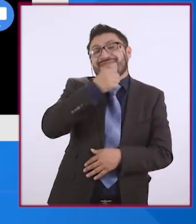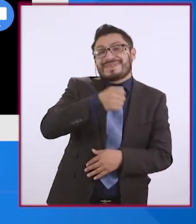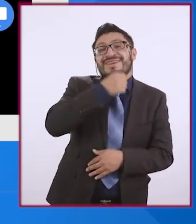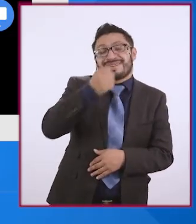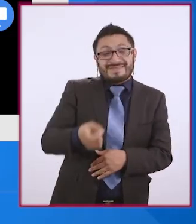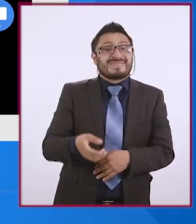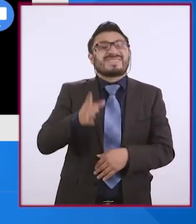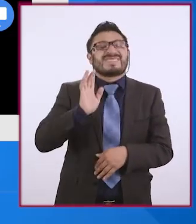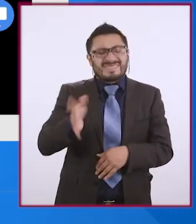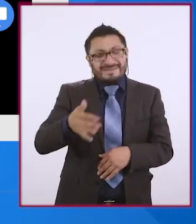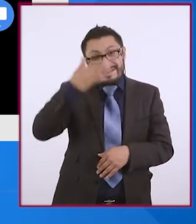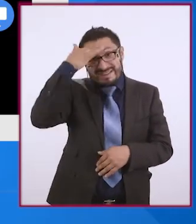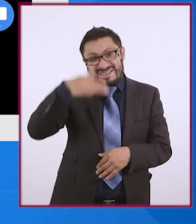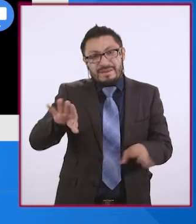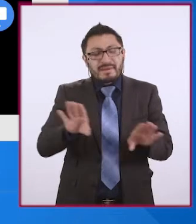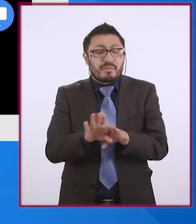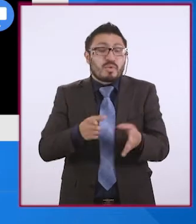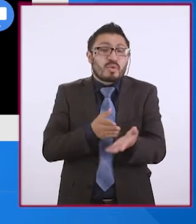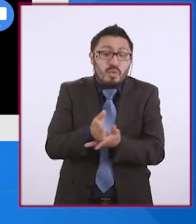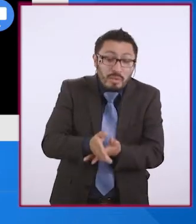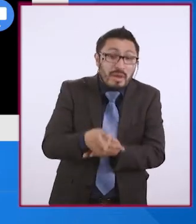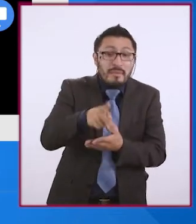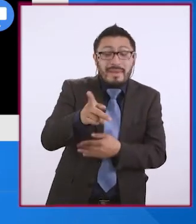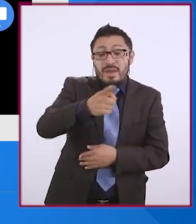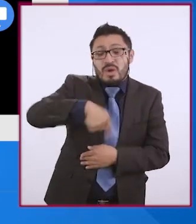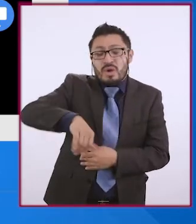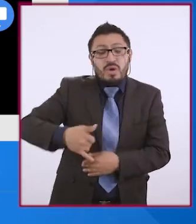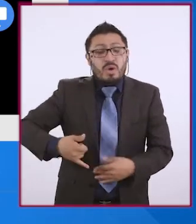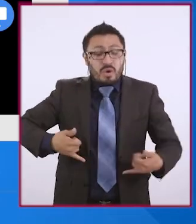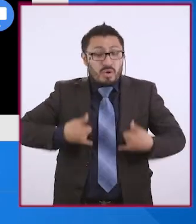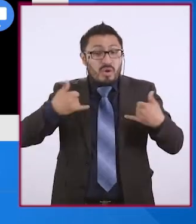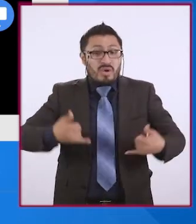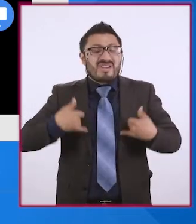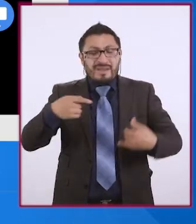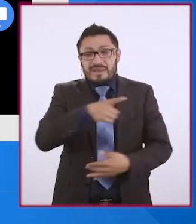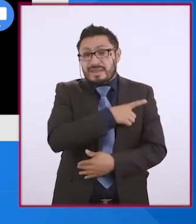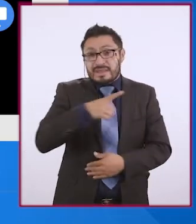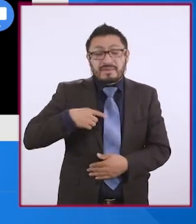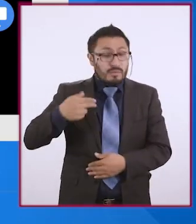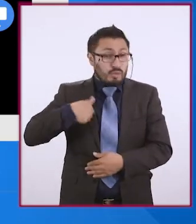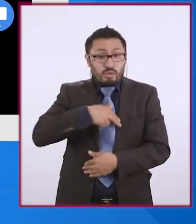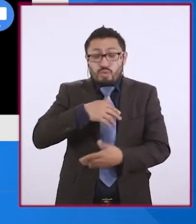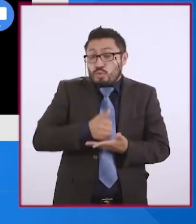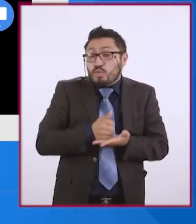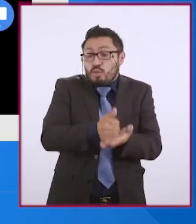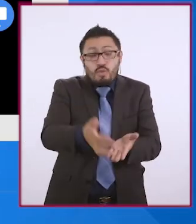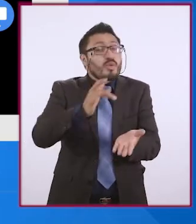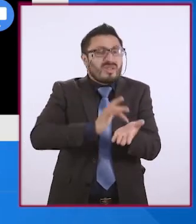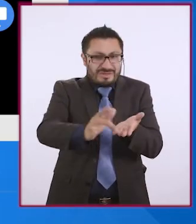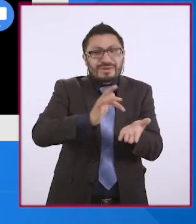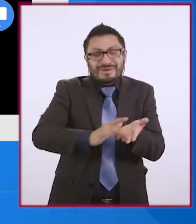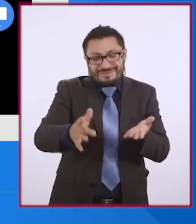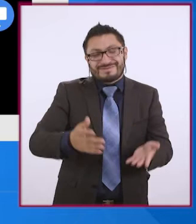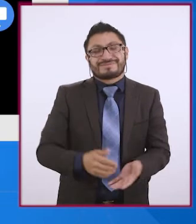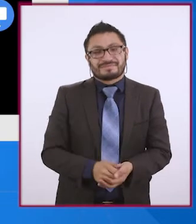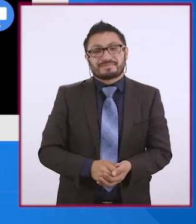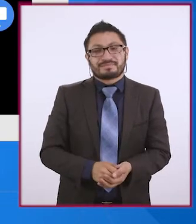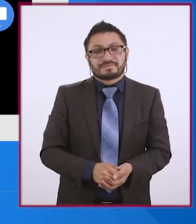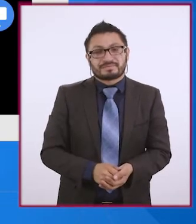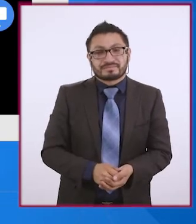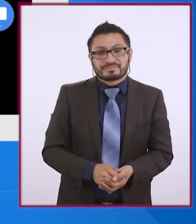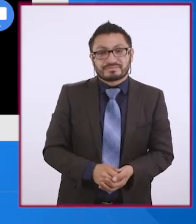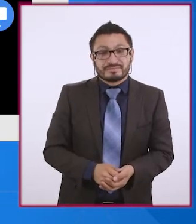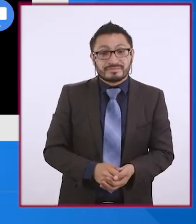la forma de acceder a lo que nos interesa. En cambio, a los jóvenes hay que abrirles el camino y ayudarlos, apoyarlos. Debe haber,